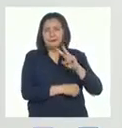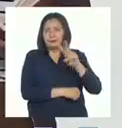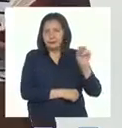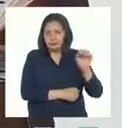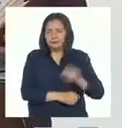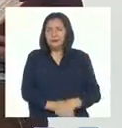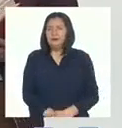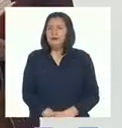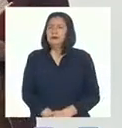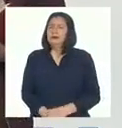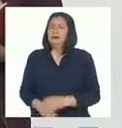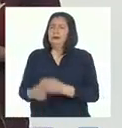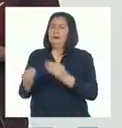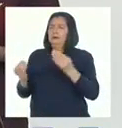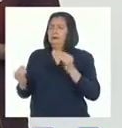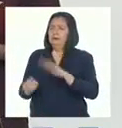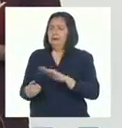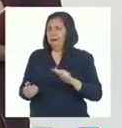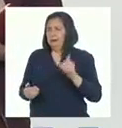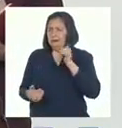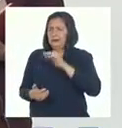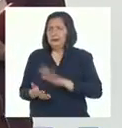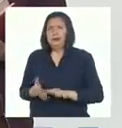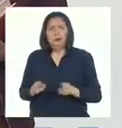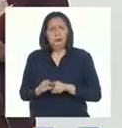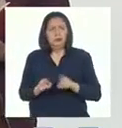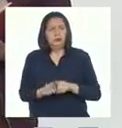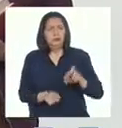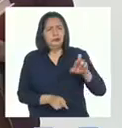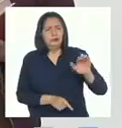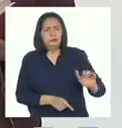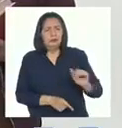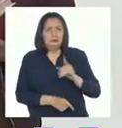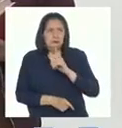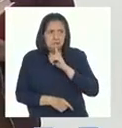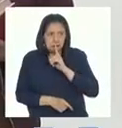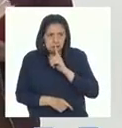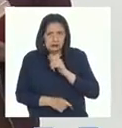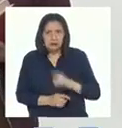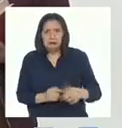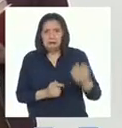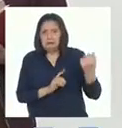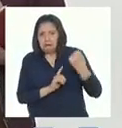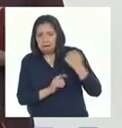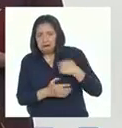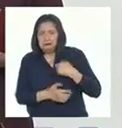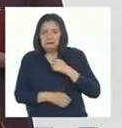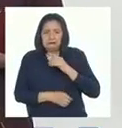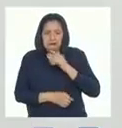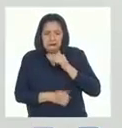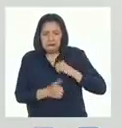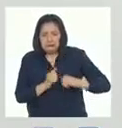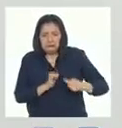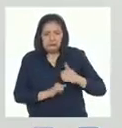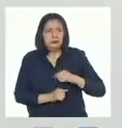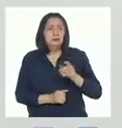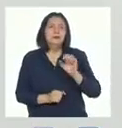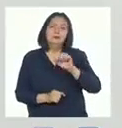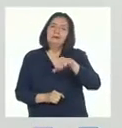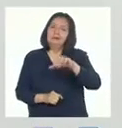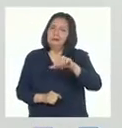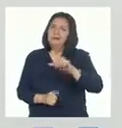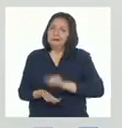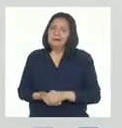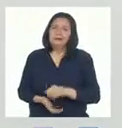XX. Hay muchas niñas y niños como Paco Yunque que se quedan callados ante el abuso y sufren en silencio, profesor.